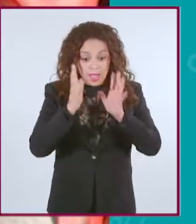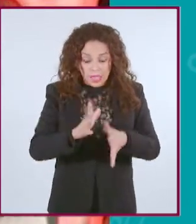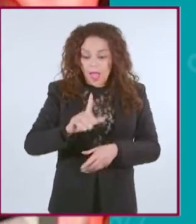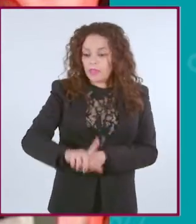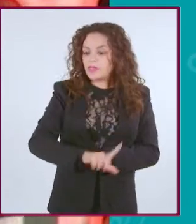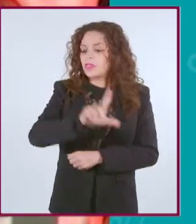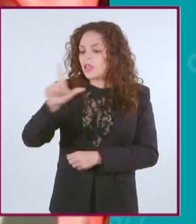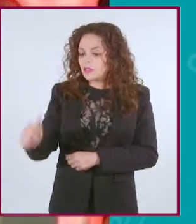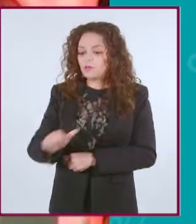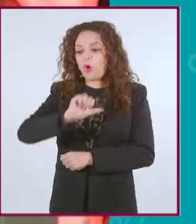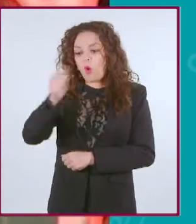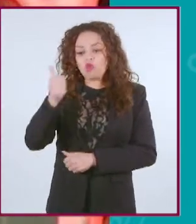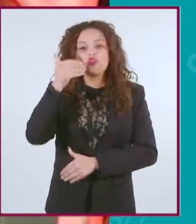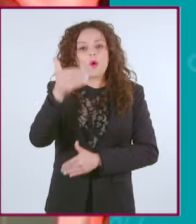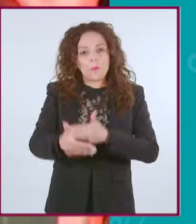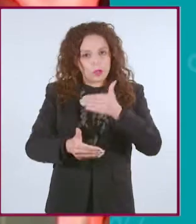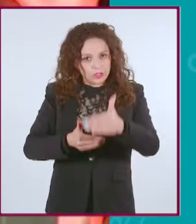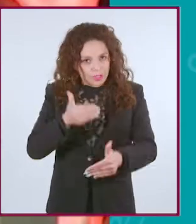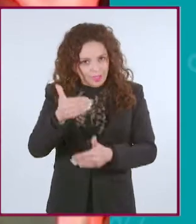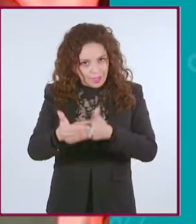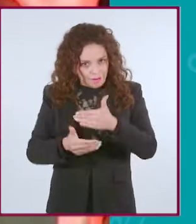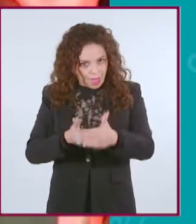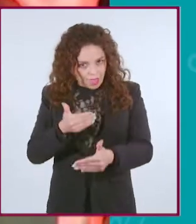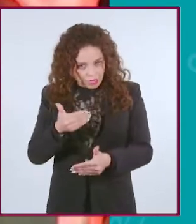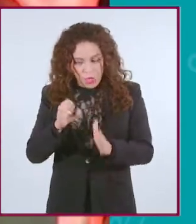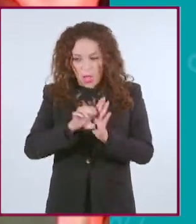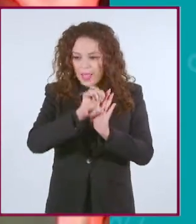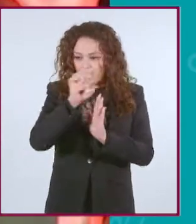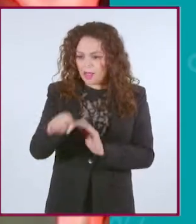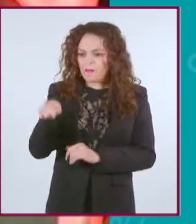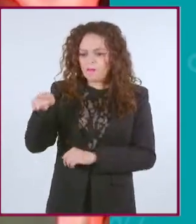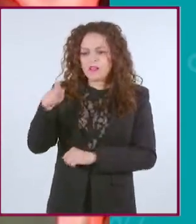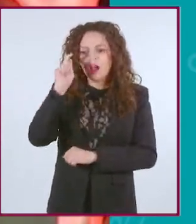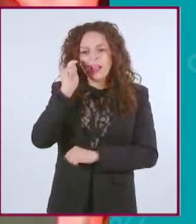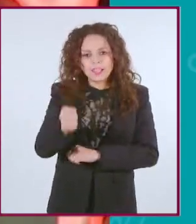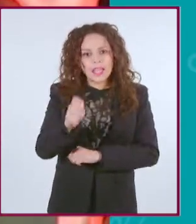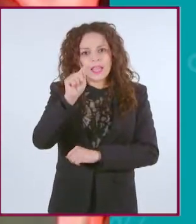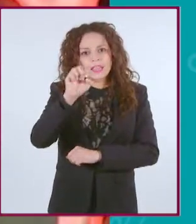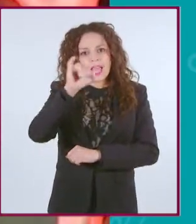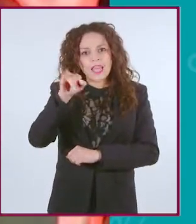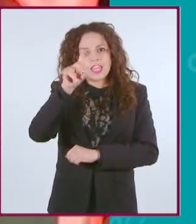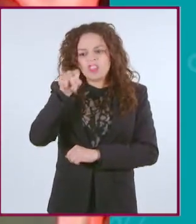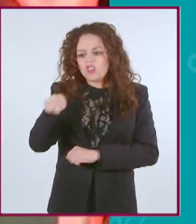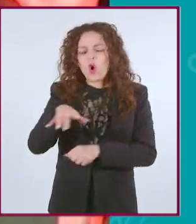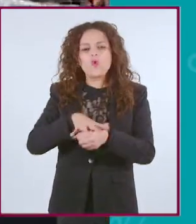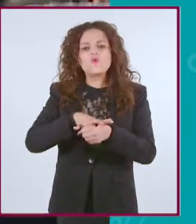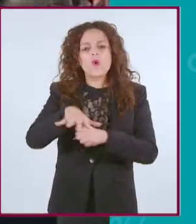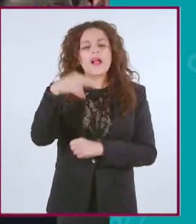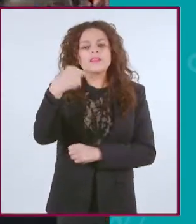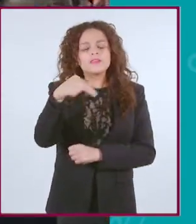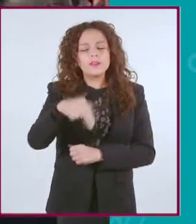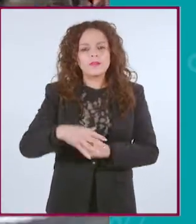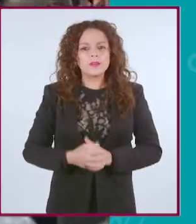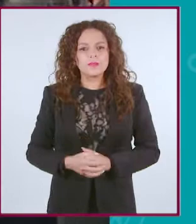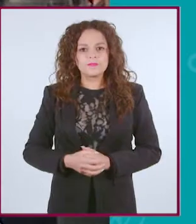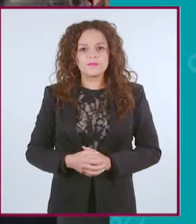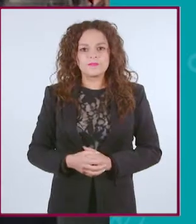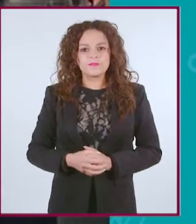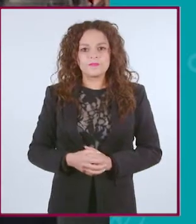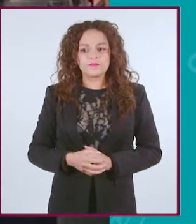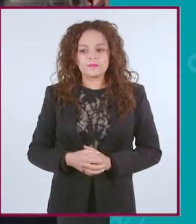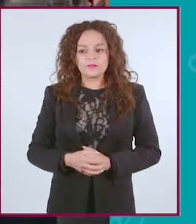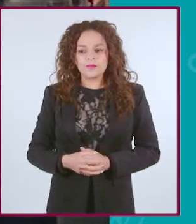ya pasa a otro procedimiento. Por ejemplo, es un tipo de tejido, ¿no? ¿Qué tipo de tejido es este? Sí, este es un tejido